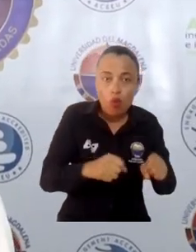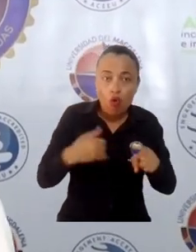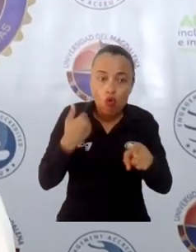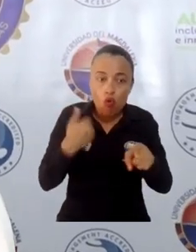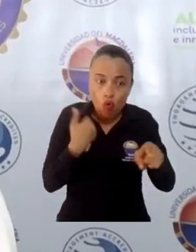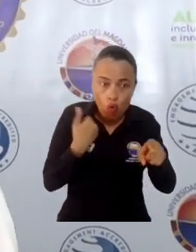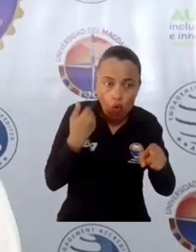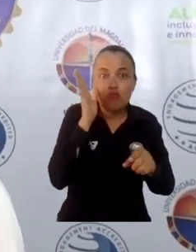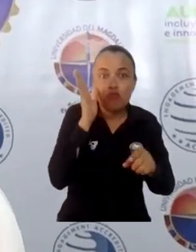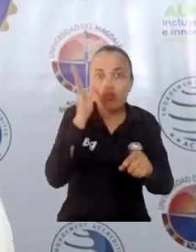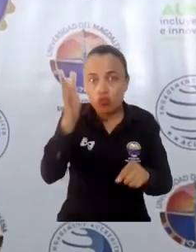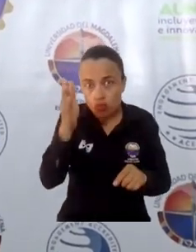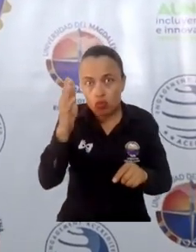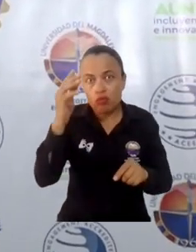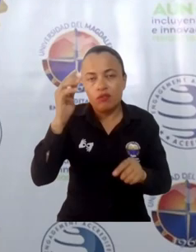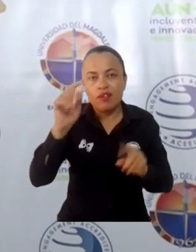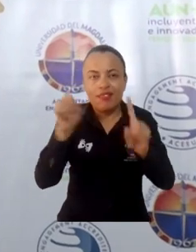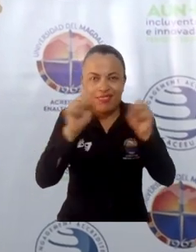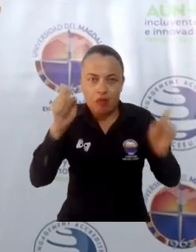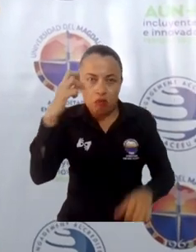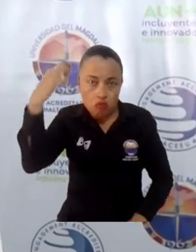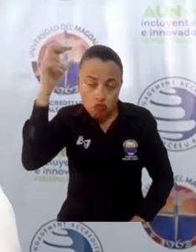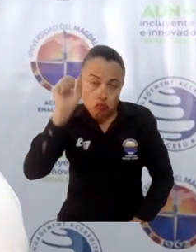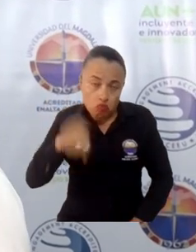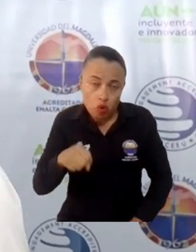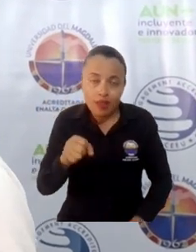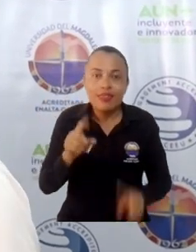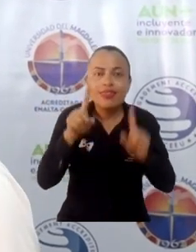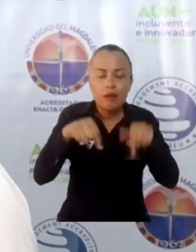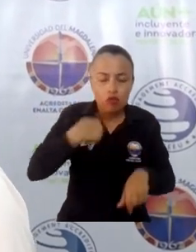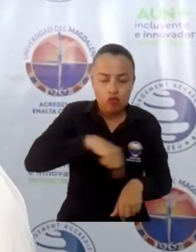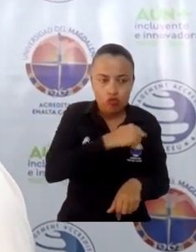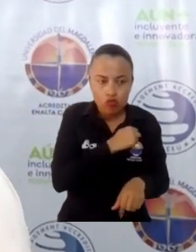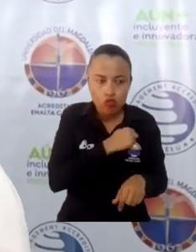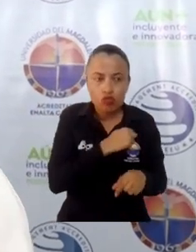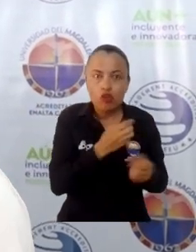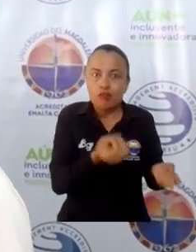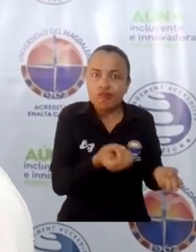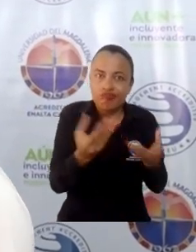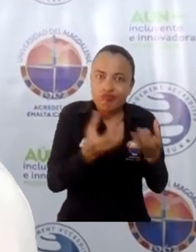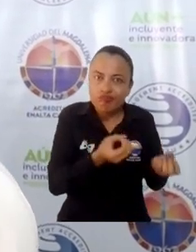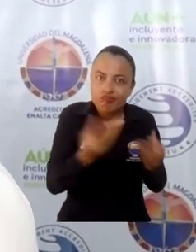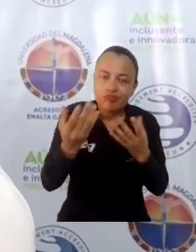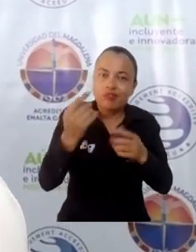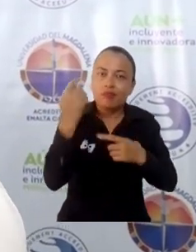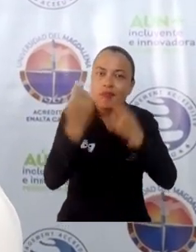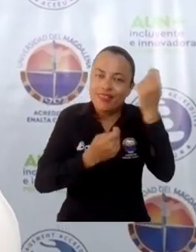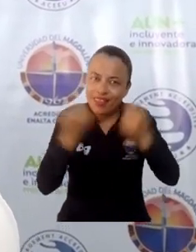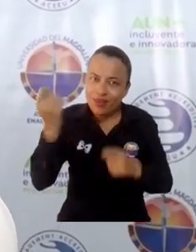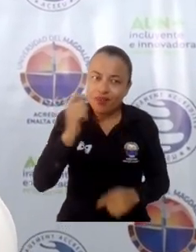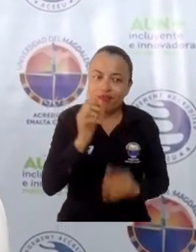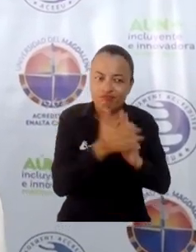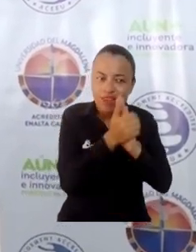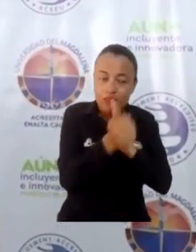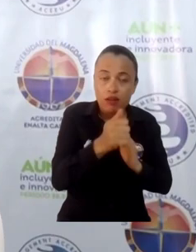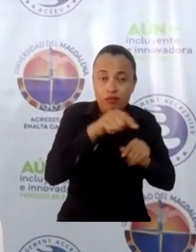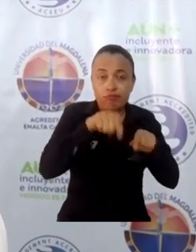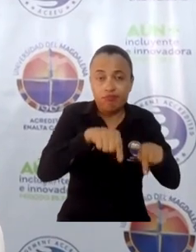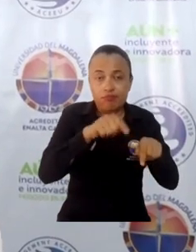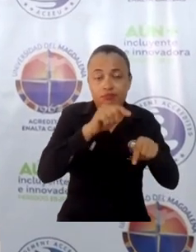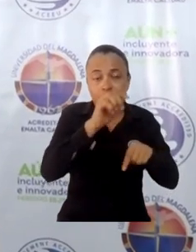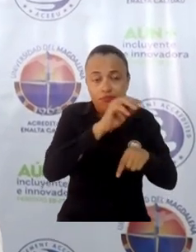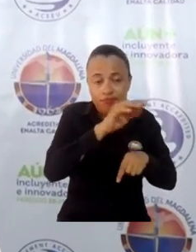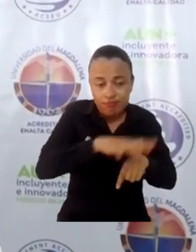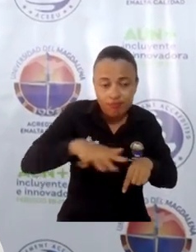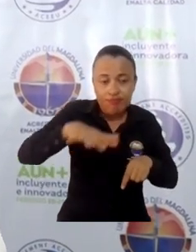solamente unas divisiones menores que den tránsito al tema profesional, sino también, y por qué no, que nos convirtamos en grandes exportadores de talento, porque eso es lo que